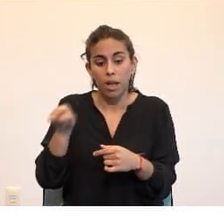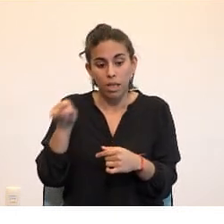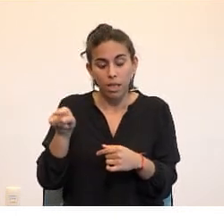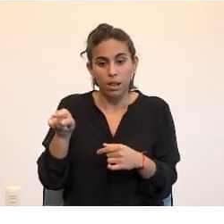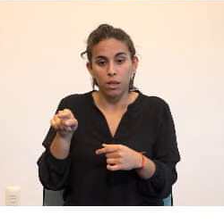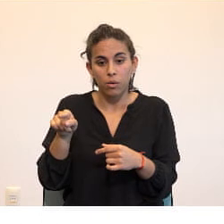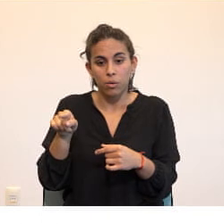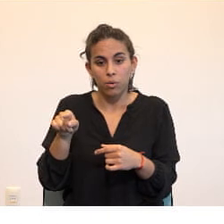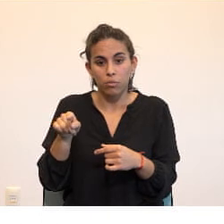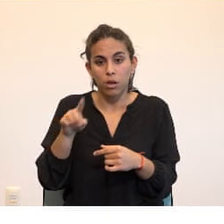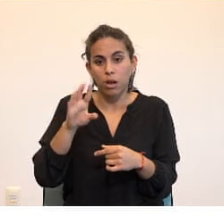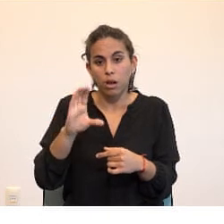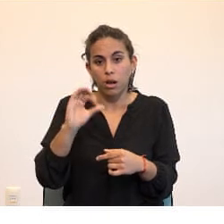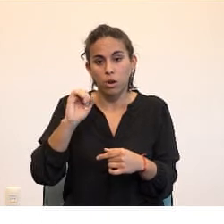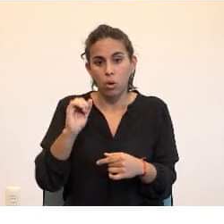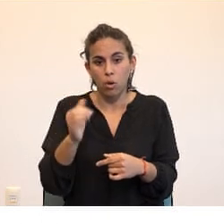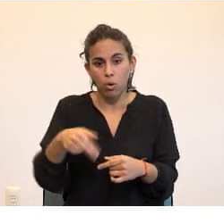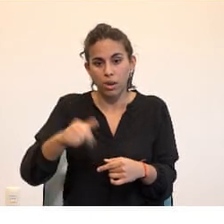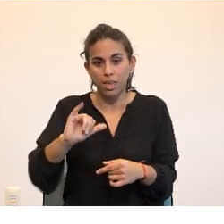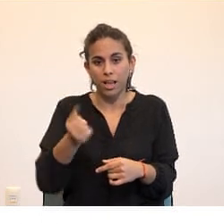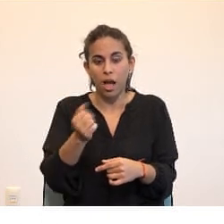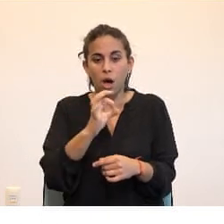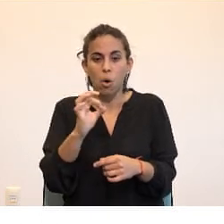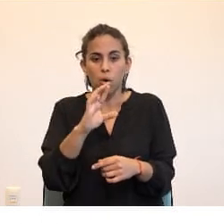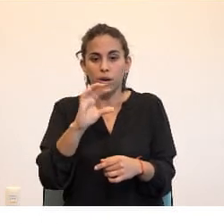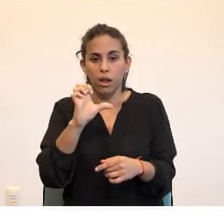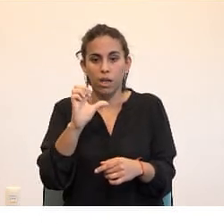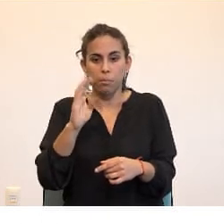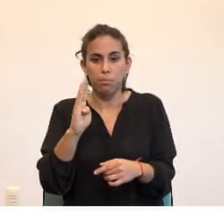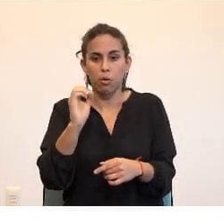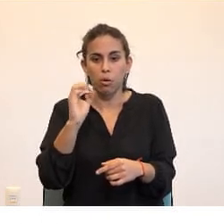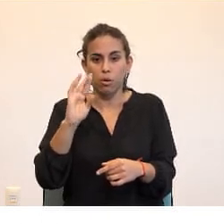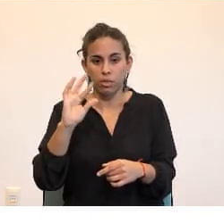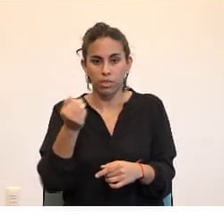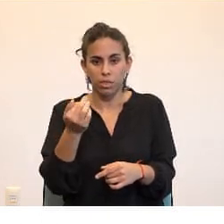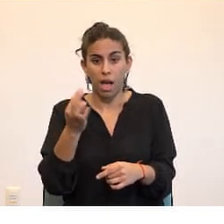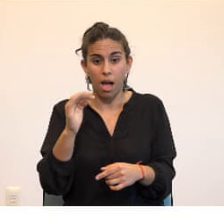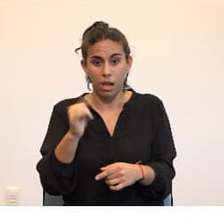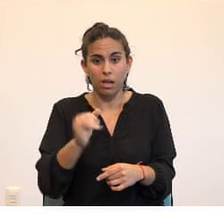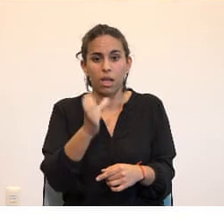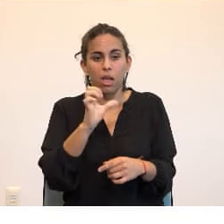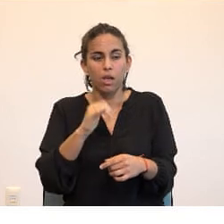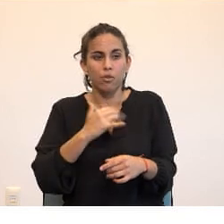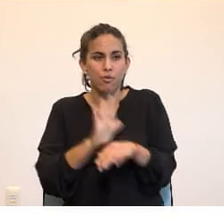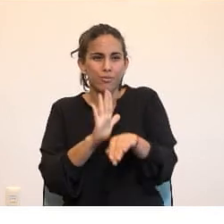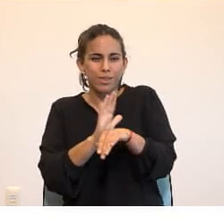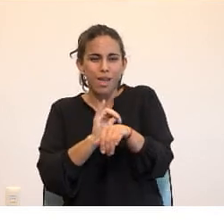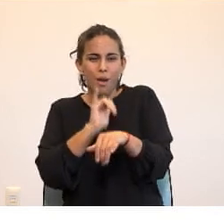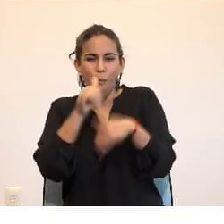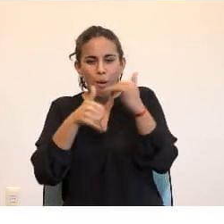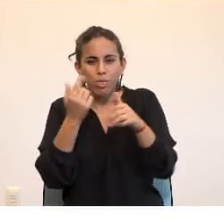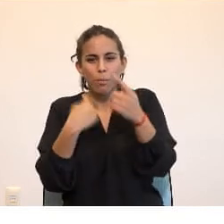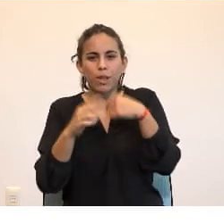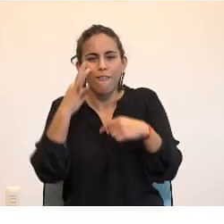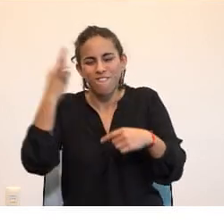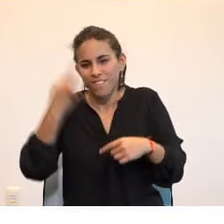Márquez, una crónica o un reportaje son como un cuento, pero de verdad. Yo entendí que lo que él estaba